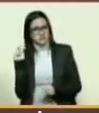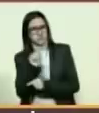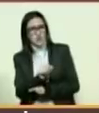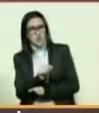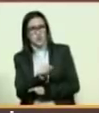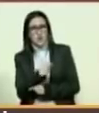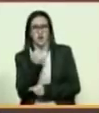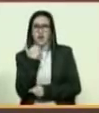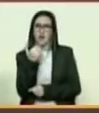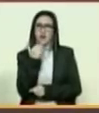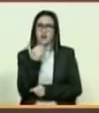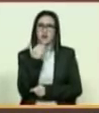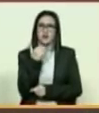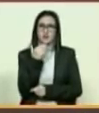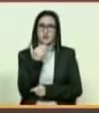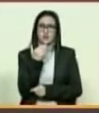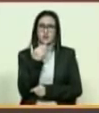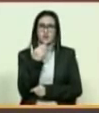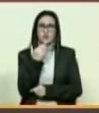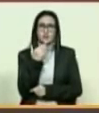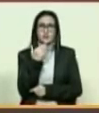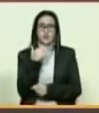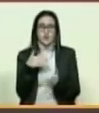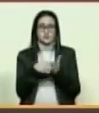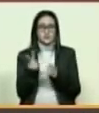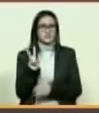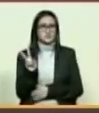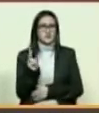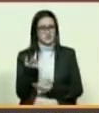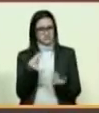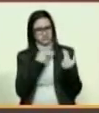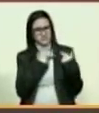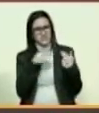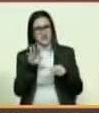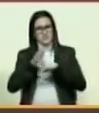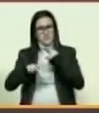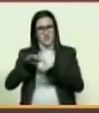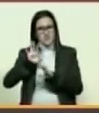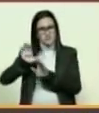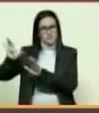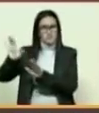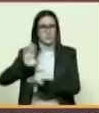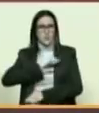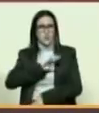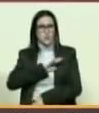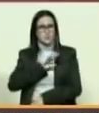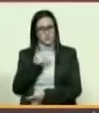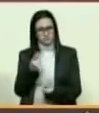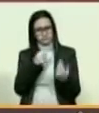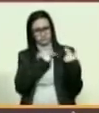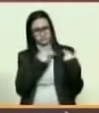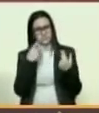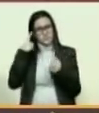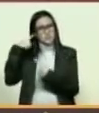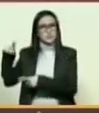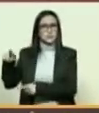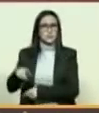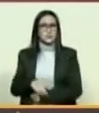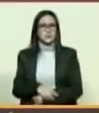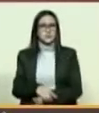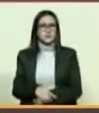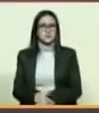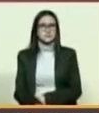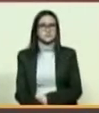dictar algún tipo de elemento a Venezuela. Ocúpense de su continente. Hace muchísimos años ustedes dejaron de